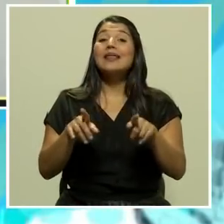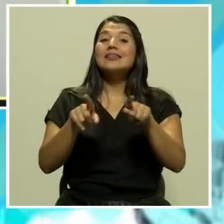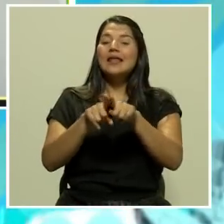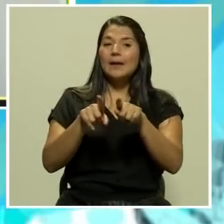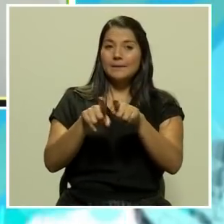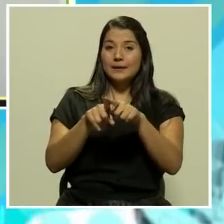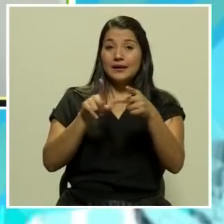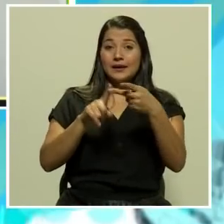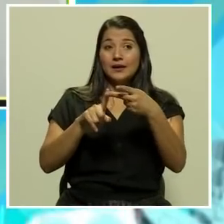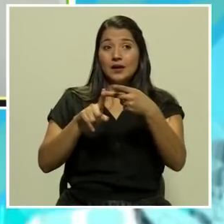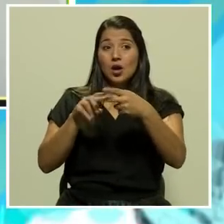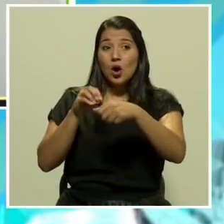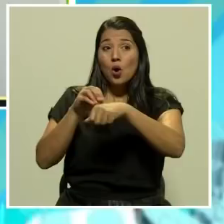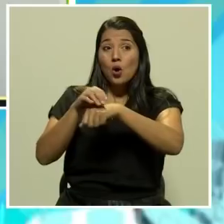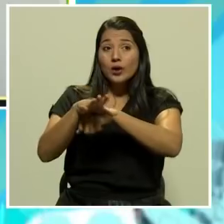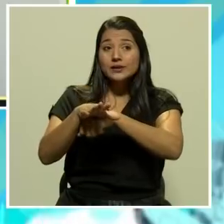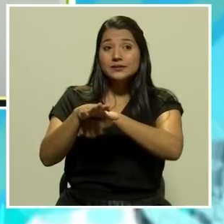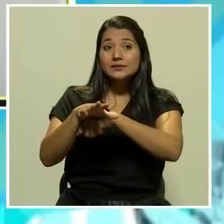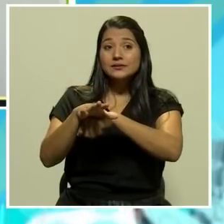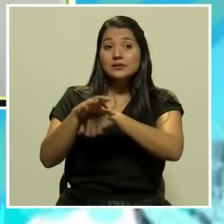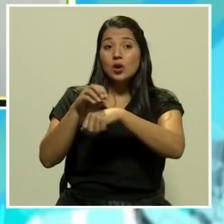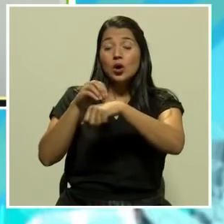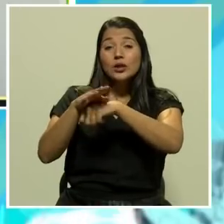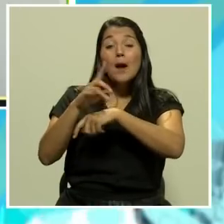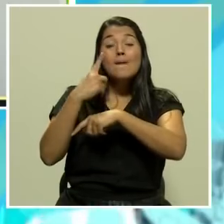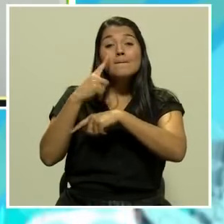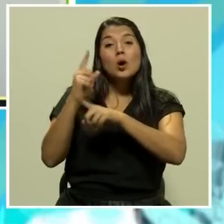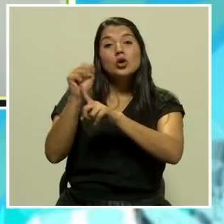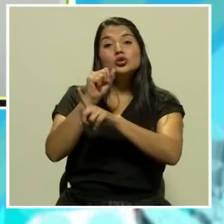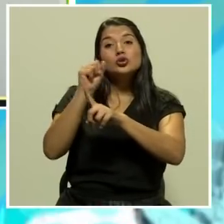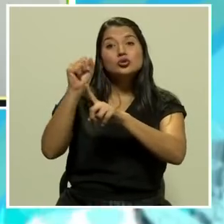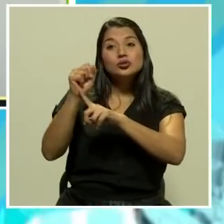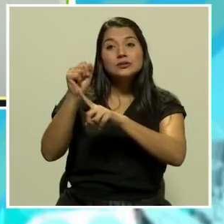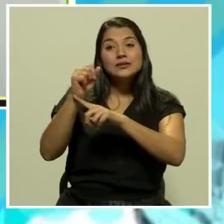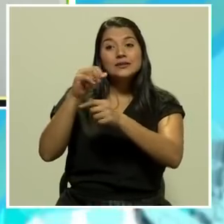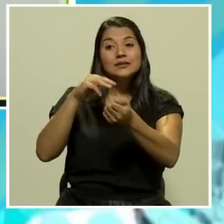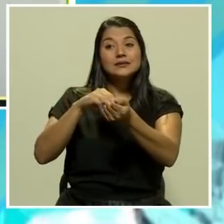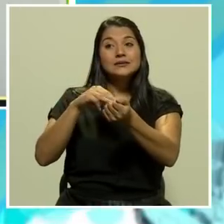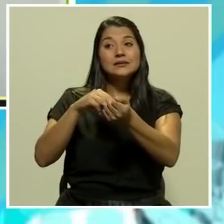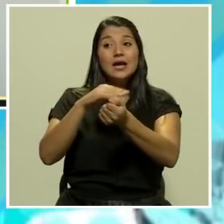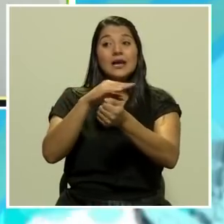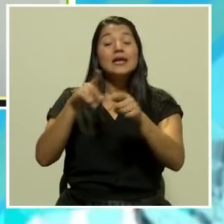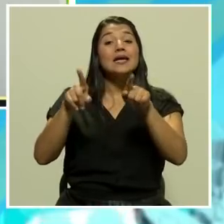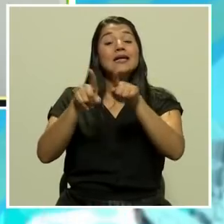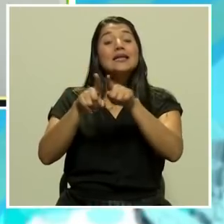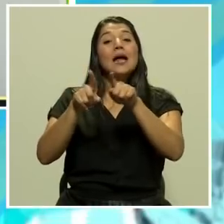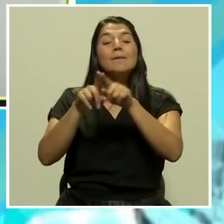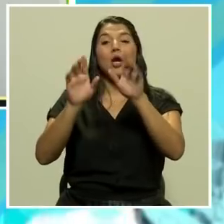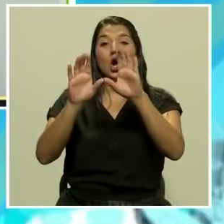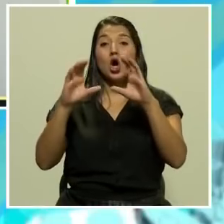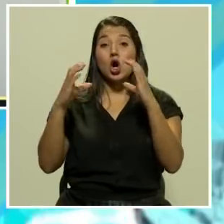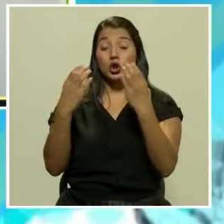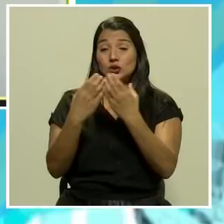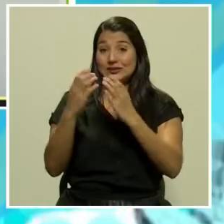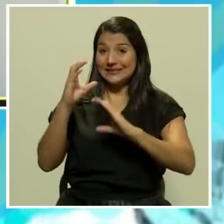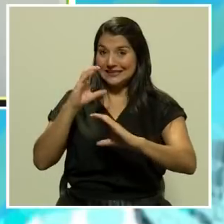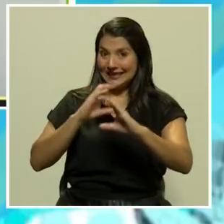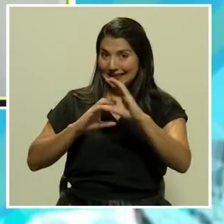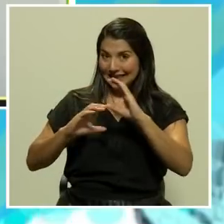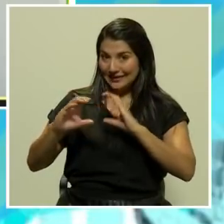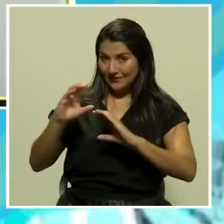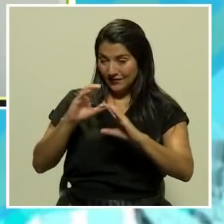recibe orientaciones de las sociedades médicas y también recibe orientaciones del Comité Científico Multidisciplinario